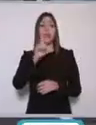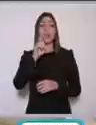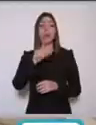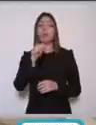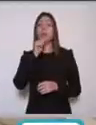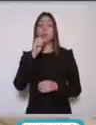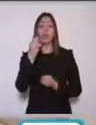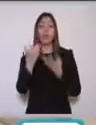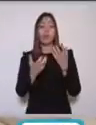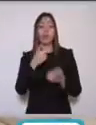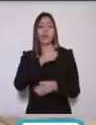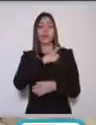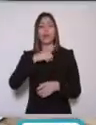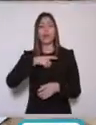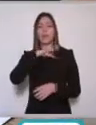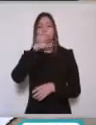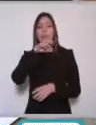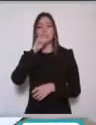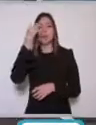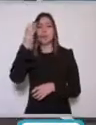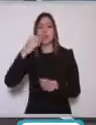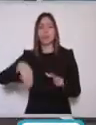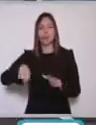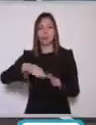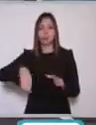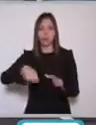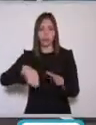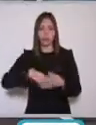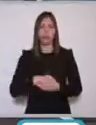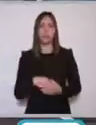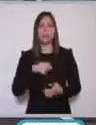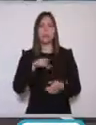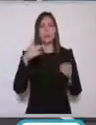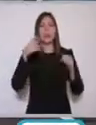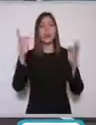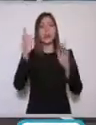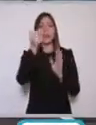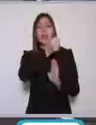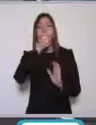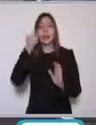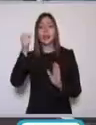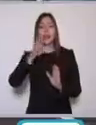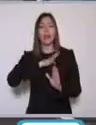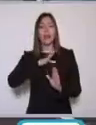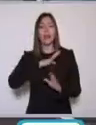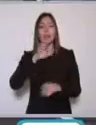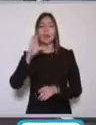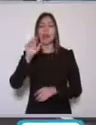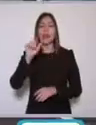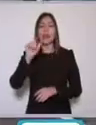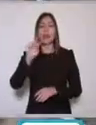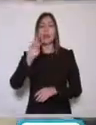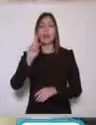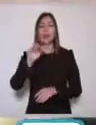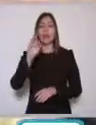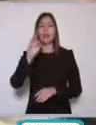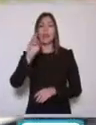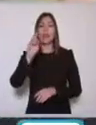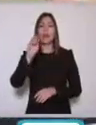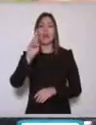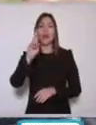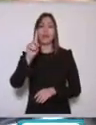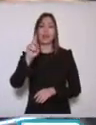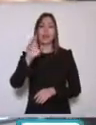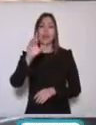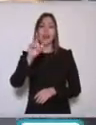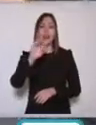agregamos junto con la cebolla. Ahora, yo me encontré por ahí en mi refrigerador, me encontré unas flores de calabaza. Las podemos utilizar. En dado caso,